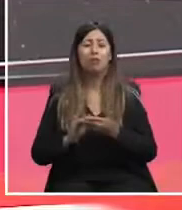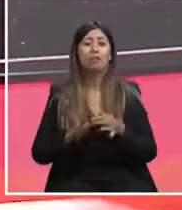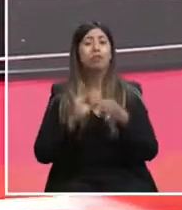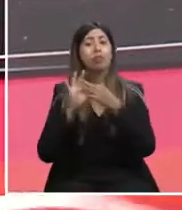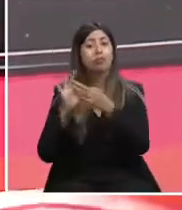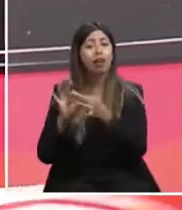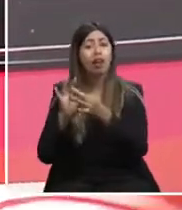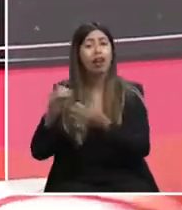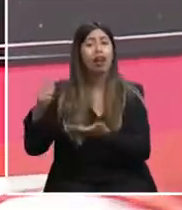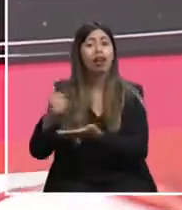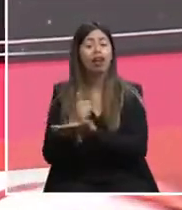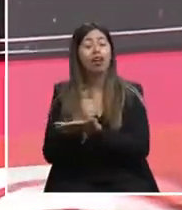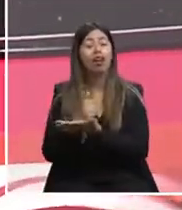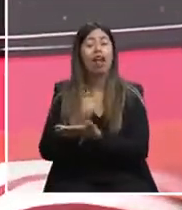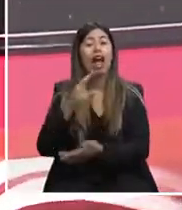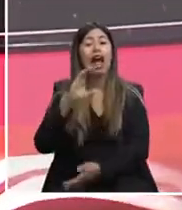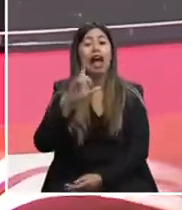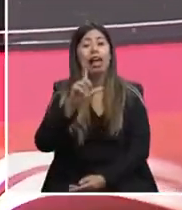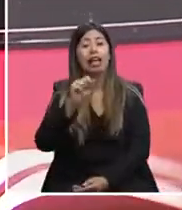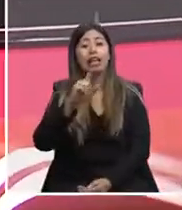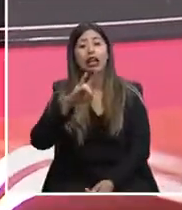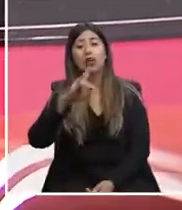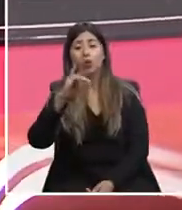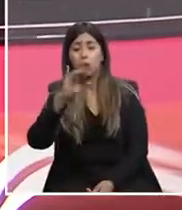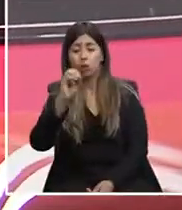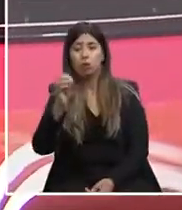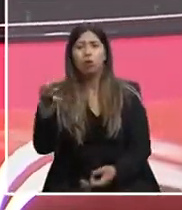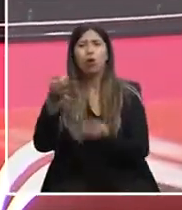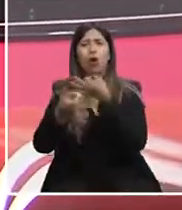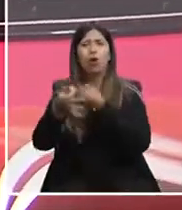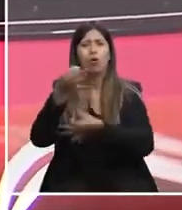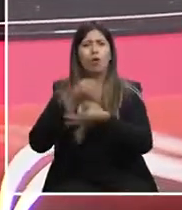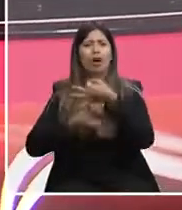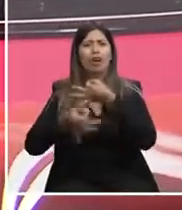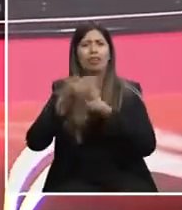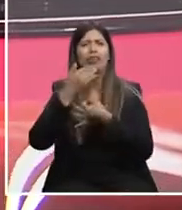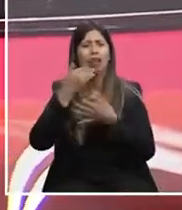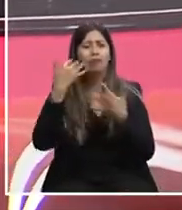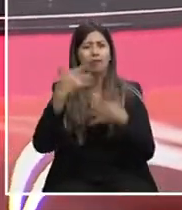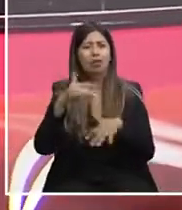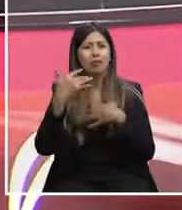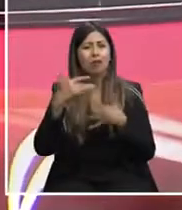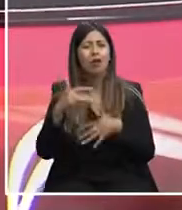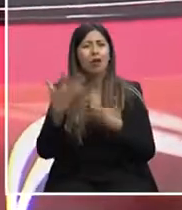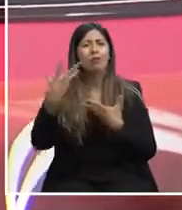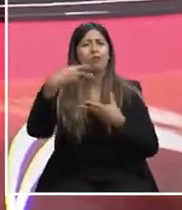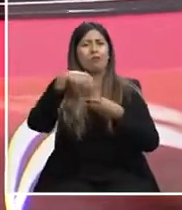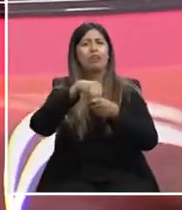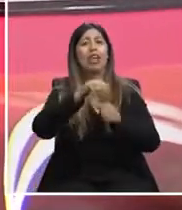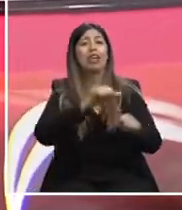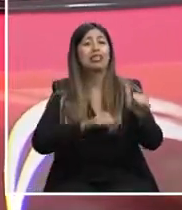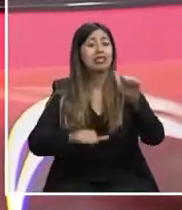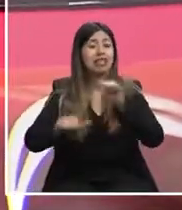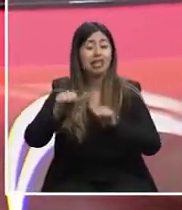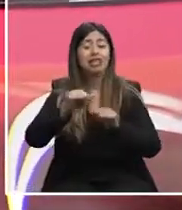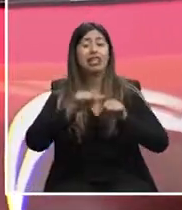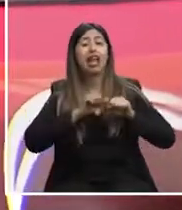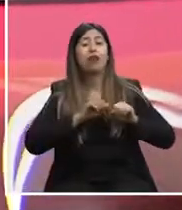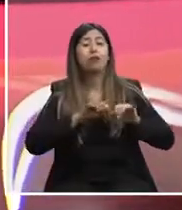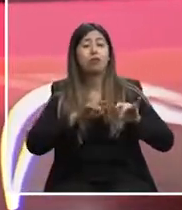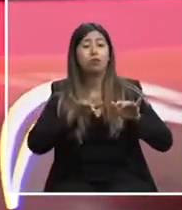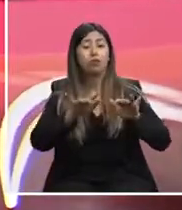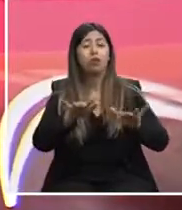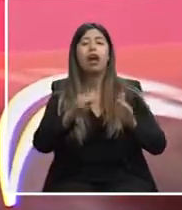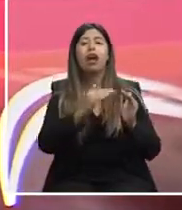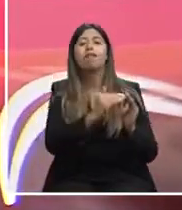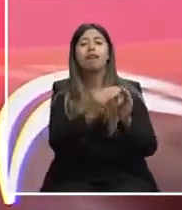alcalde Claudio Castro. Él acaba de comentarnos, ¿cierto?, lo relevante que también es incorporar la ciencia y la discusión con los